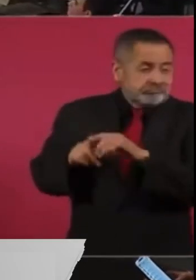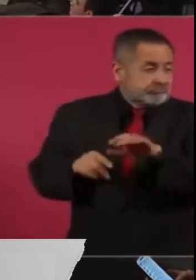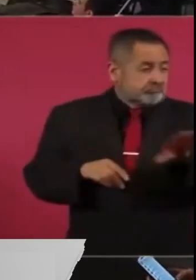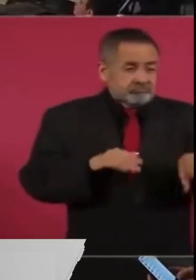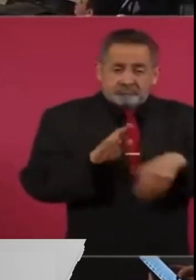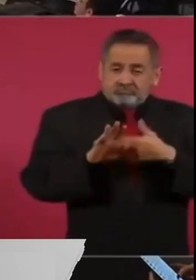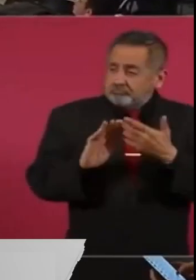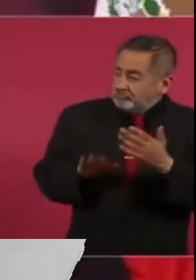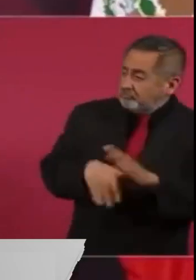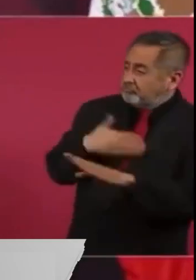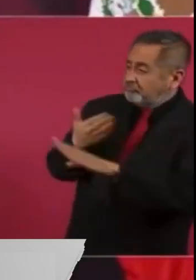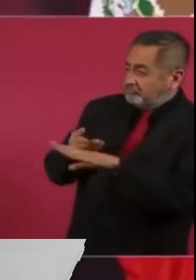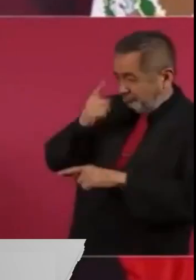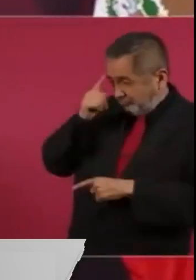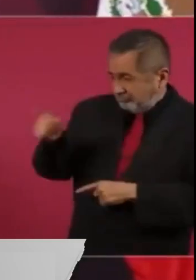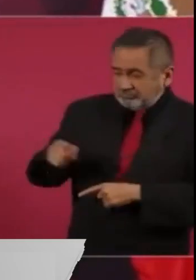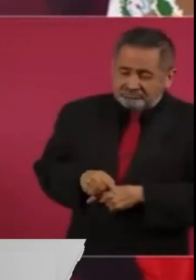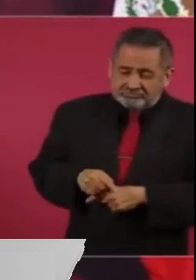esta es la frase.